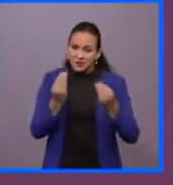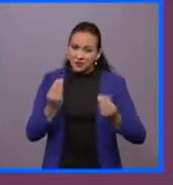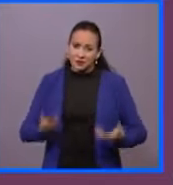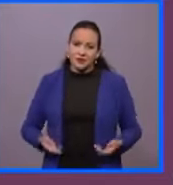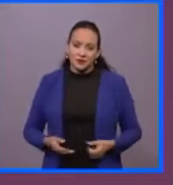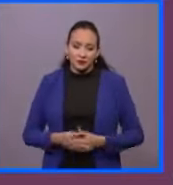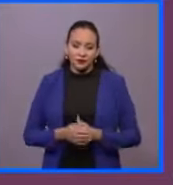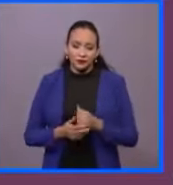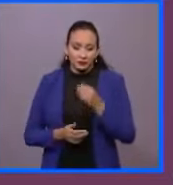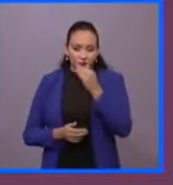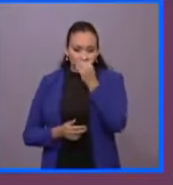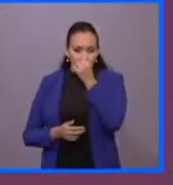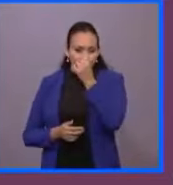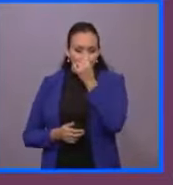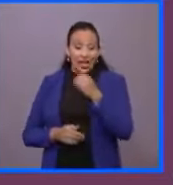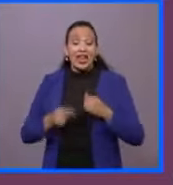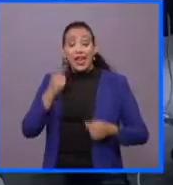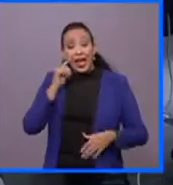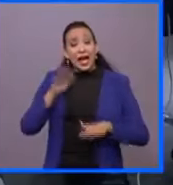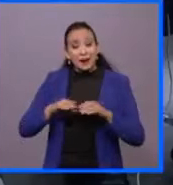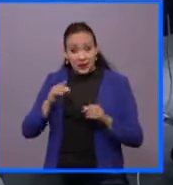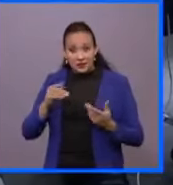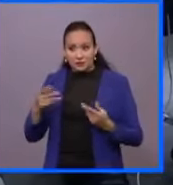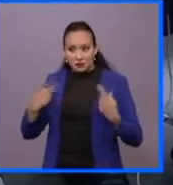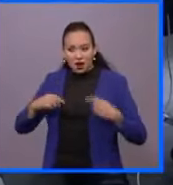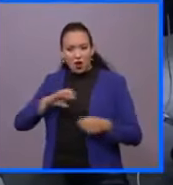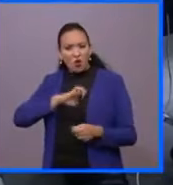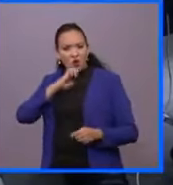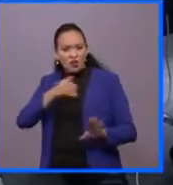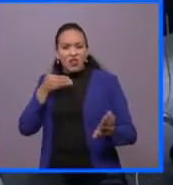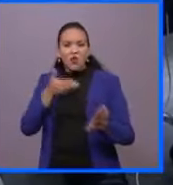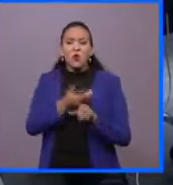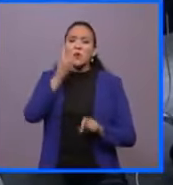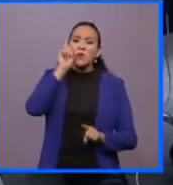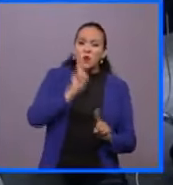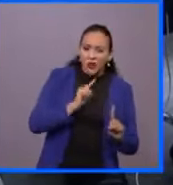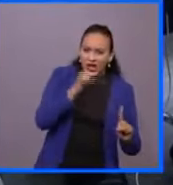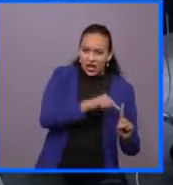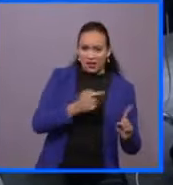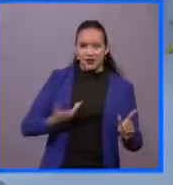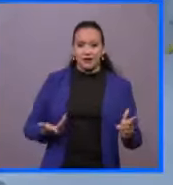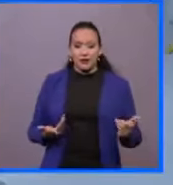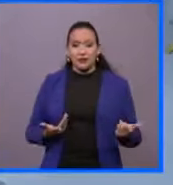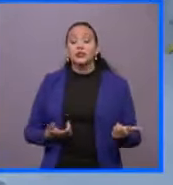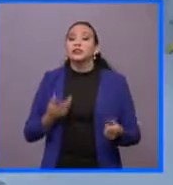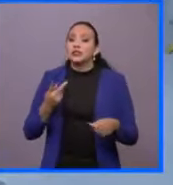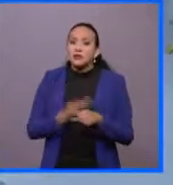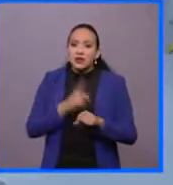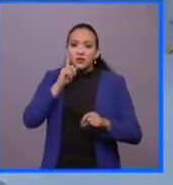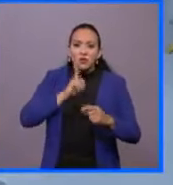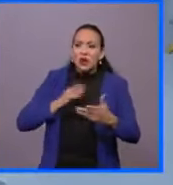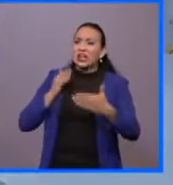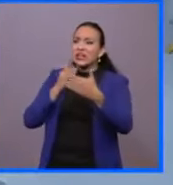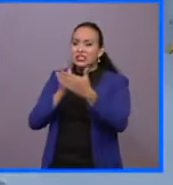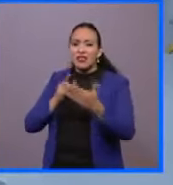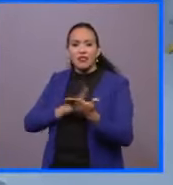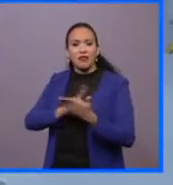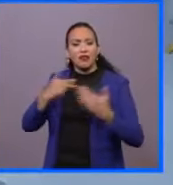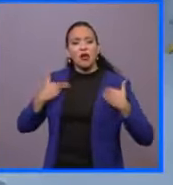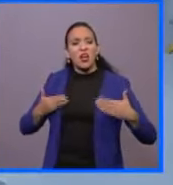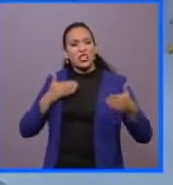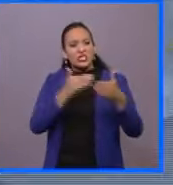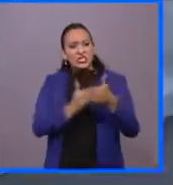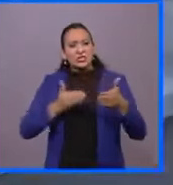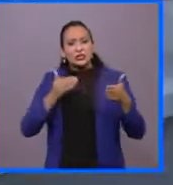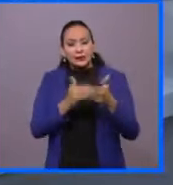batalla. Señaló que la misoginia y la homofobia son formas de violencia estructural que limitan el ejercicio pleno de los derechos